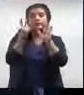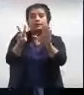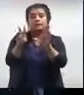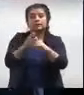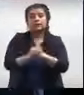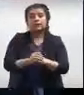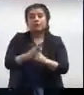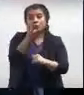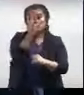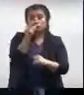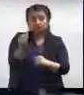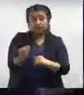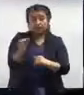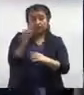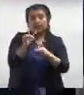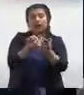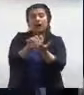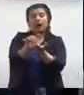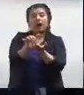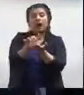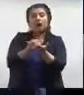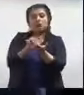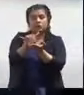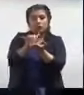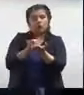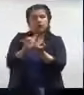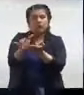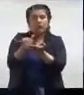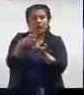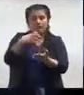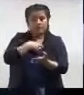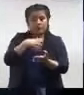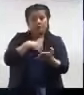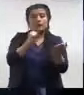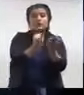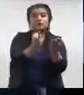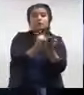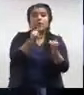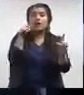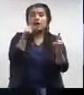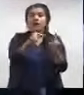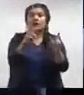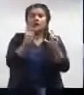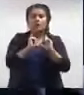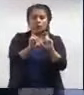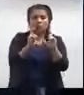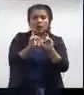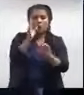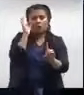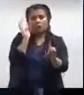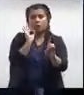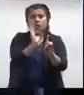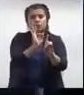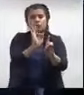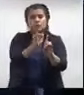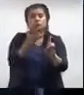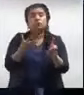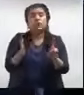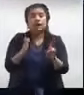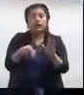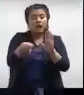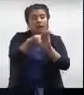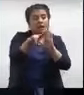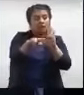635-2007. Unidad de Auditoría Interna. Es la dependencia encargada de velar porque se cumpla objetivamente con las